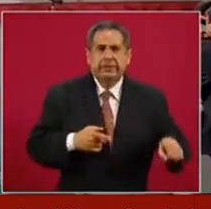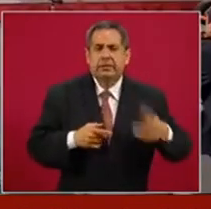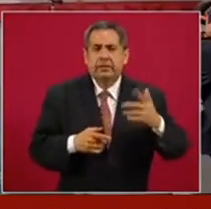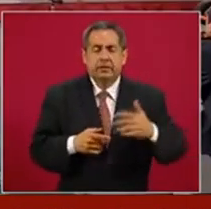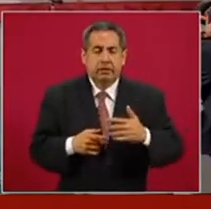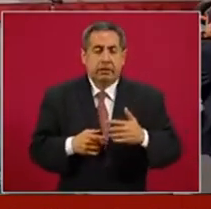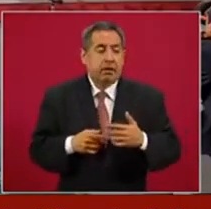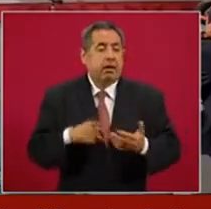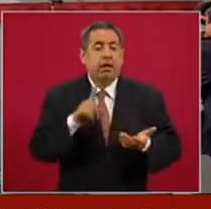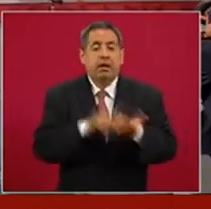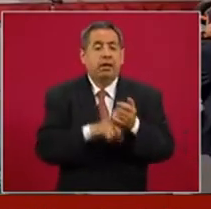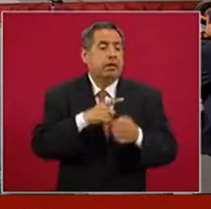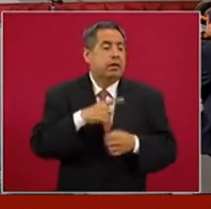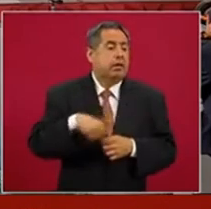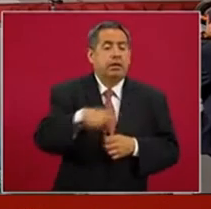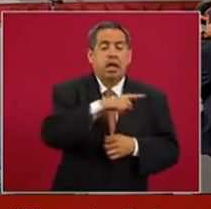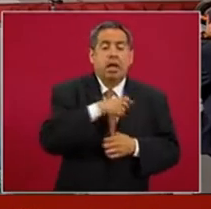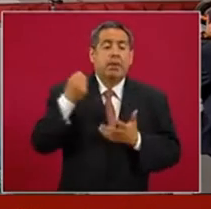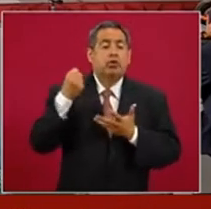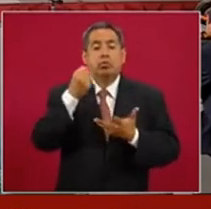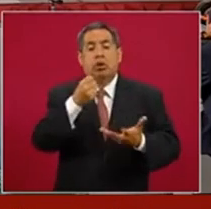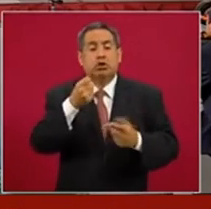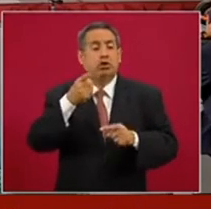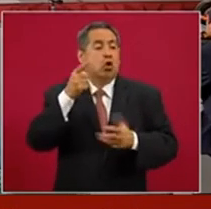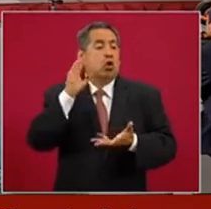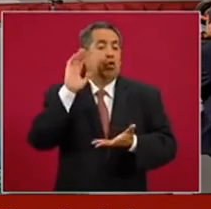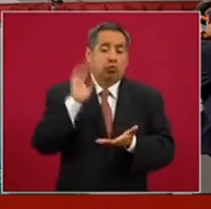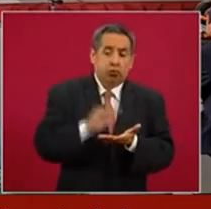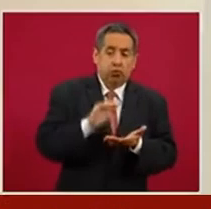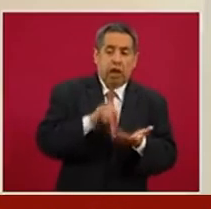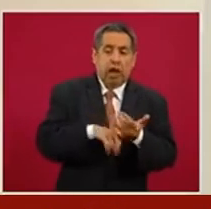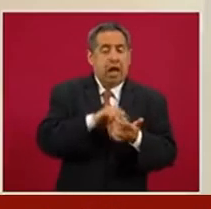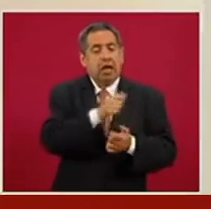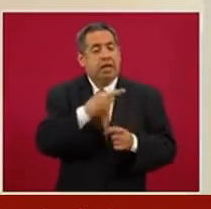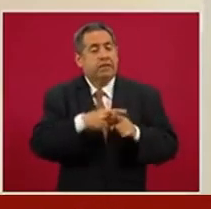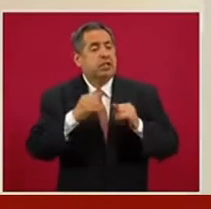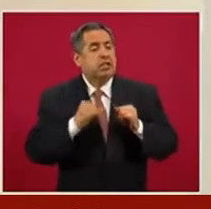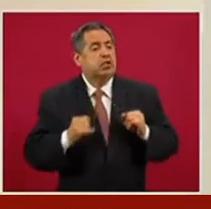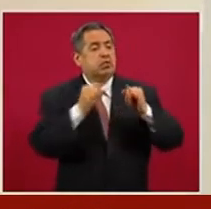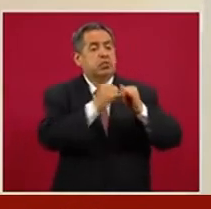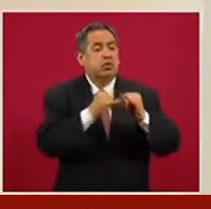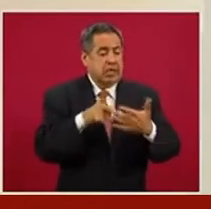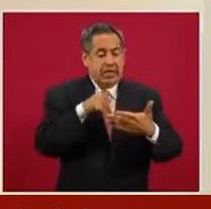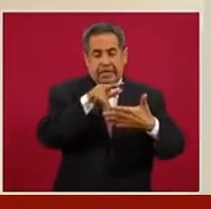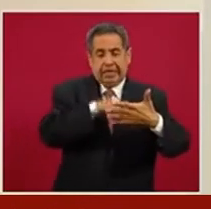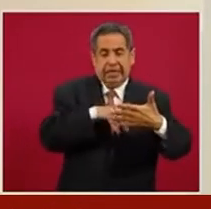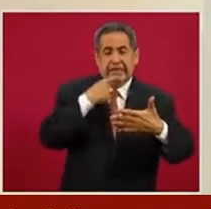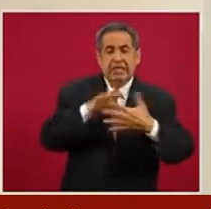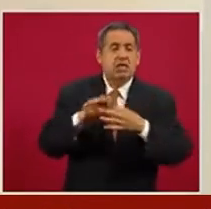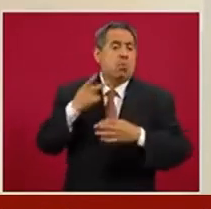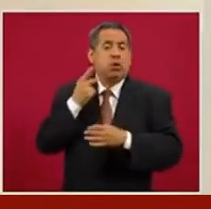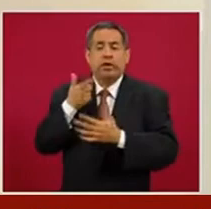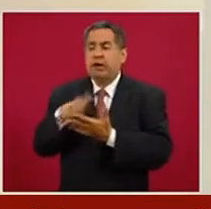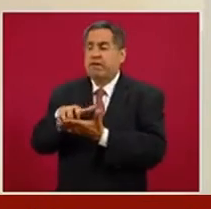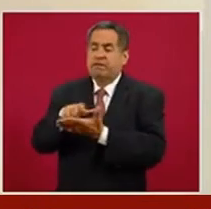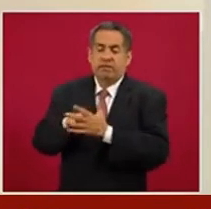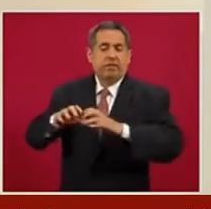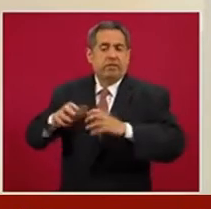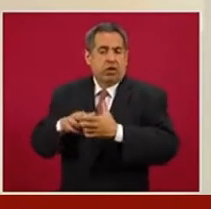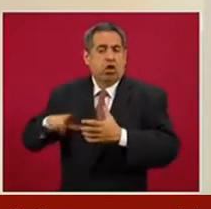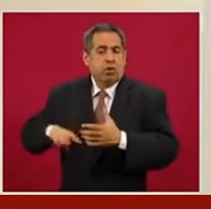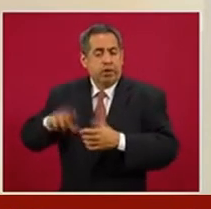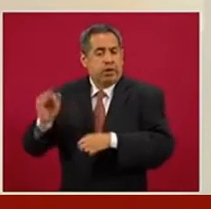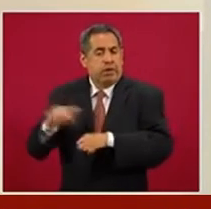la pretendida lesión presupuestal a organismos autónomos, el escrito hace referencia a las políticas de austeridad establecidas por el